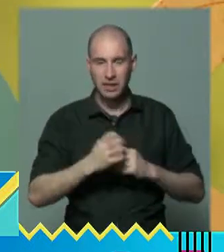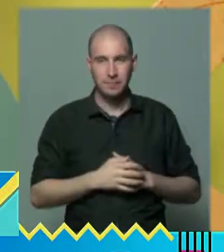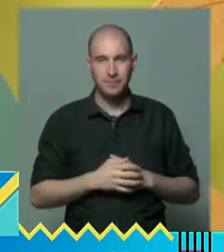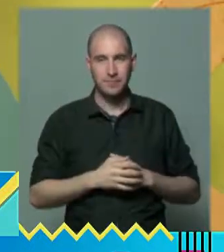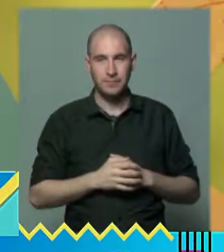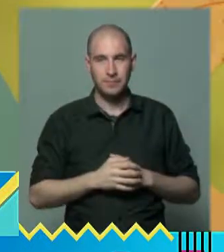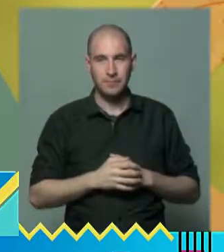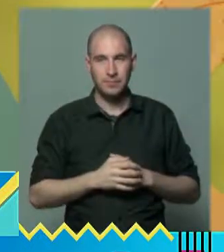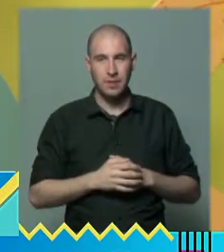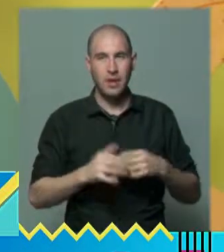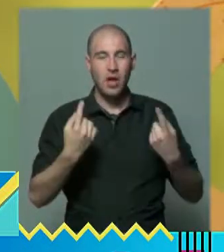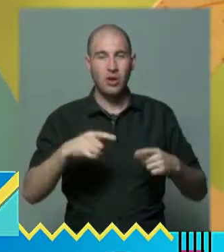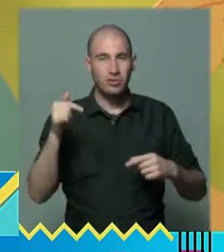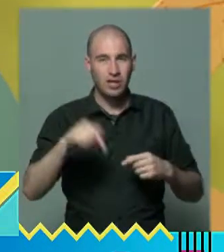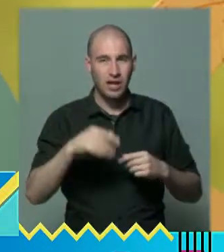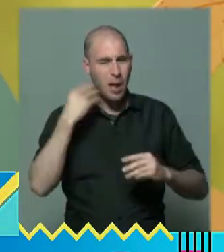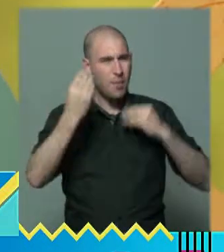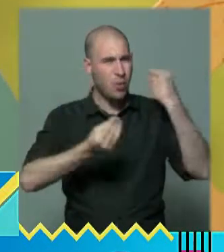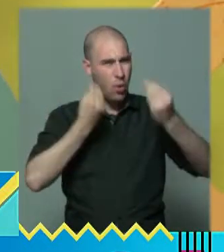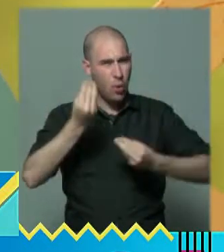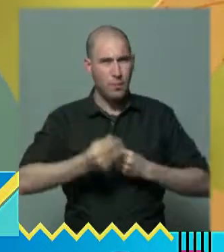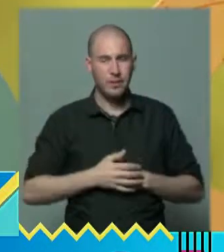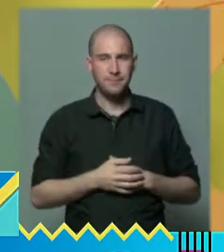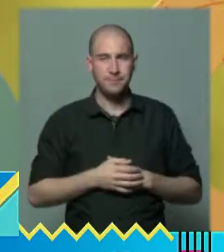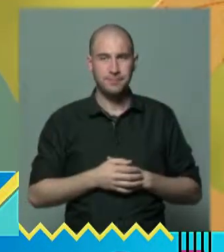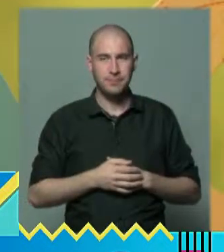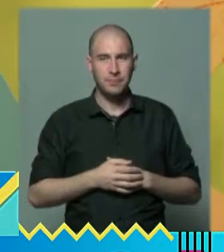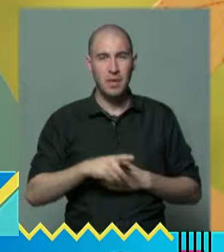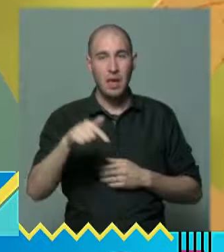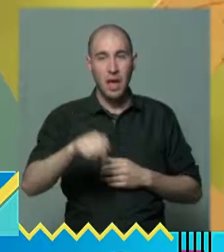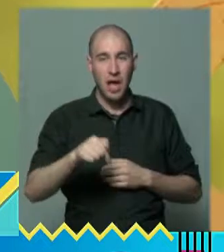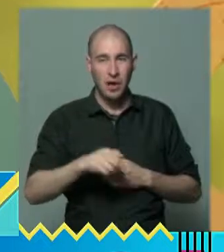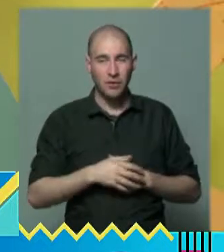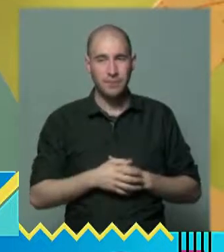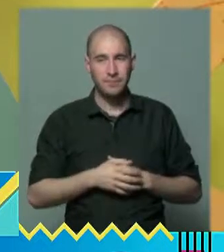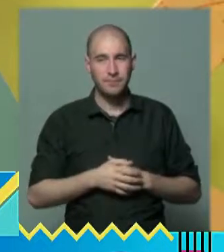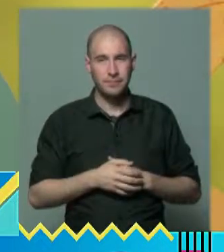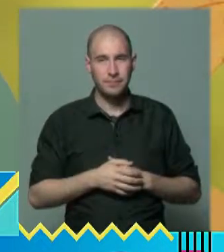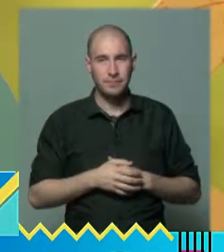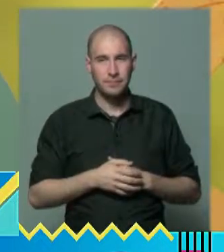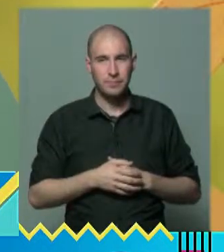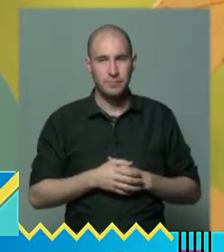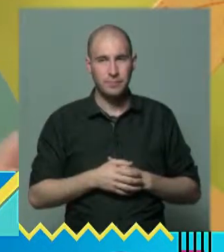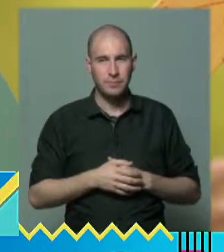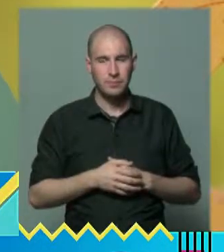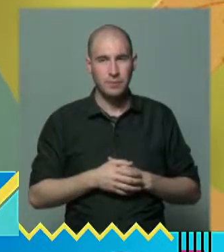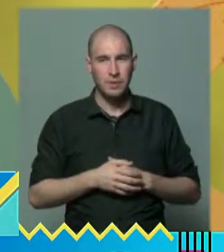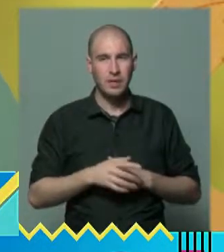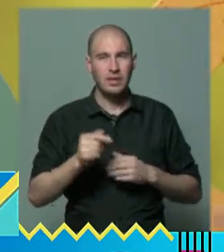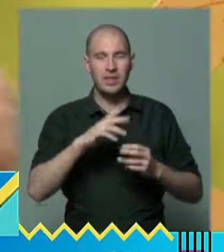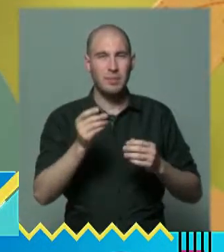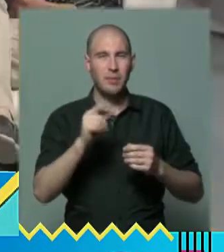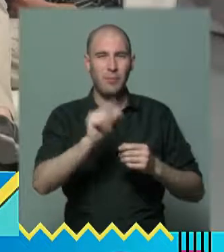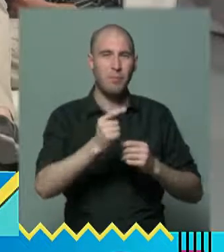la verdad que la situación es extremadamente preocupante. Hoy día, después de todos los... se habla mucho de eufemismo,